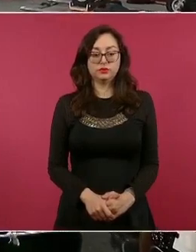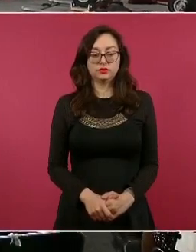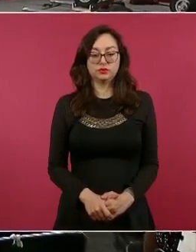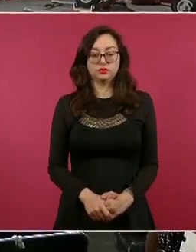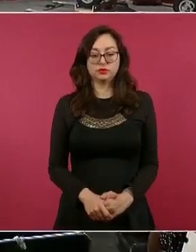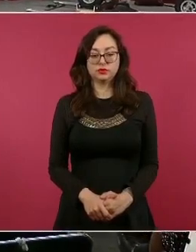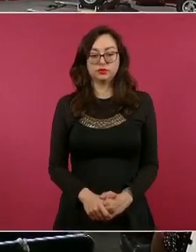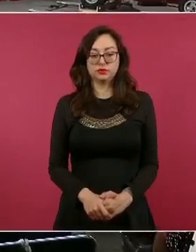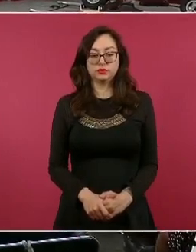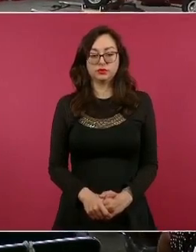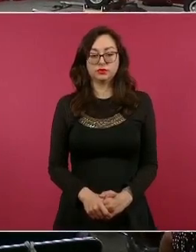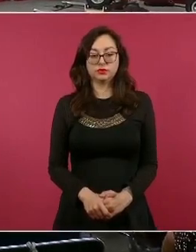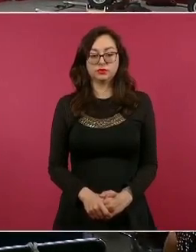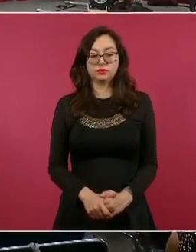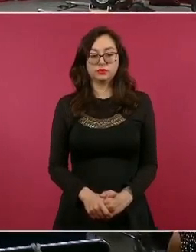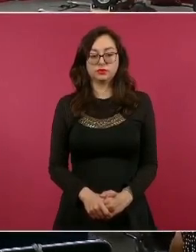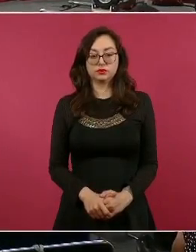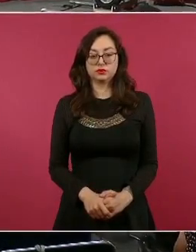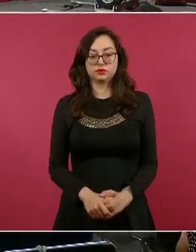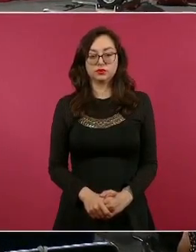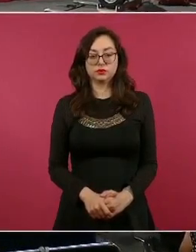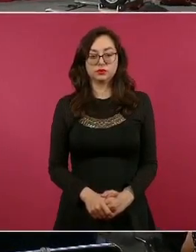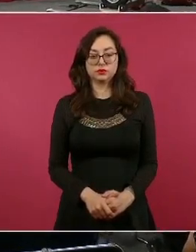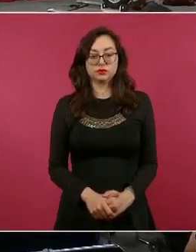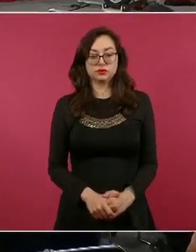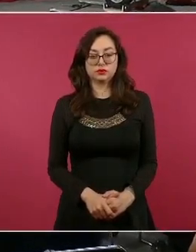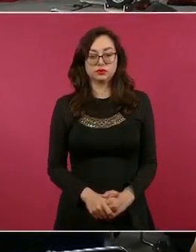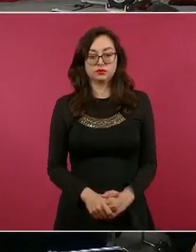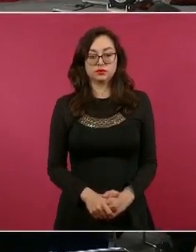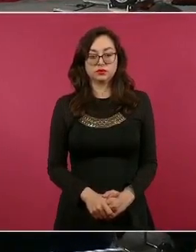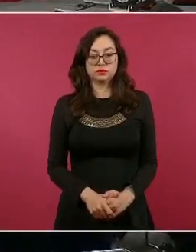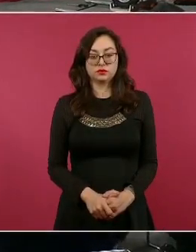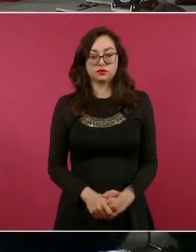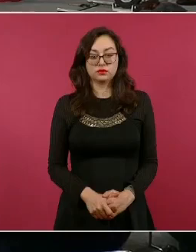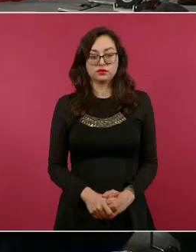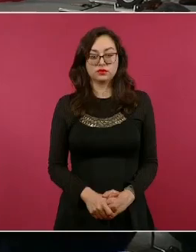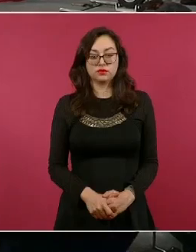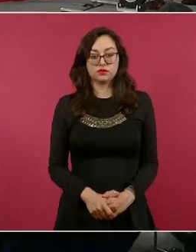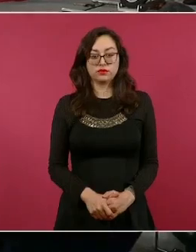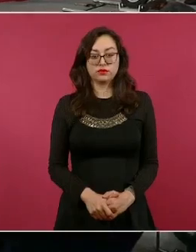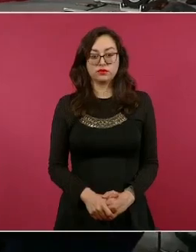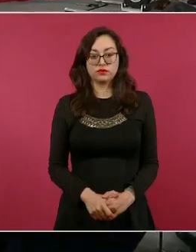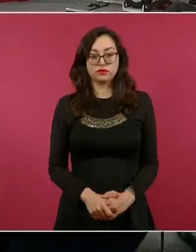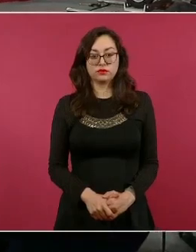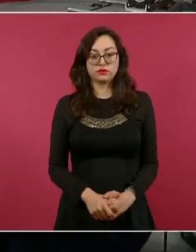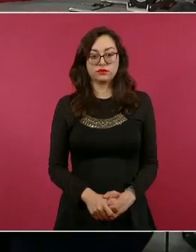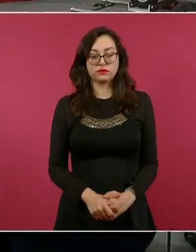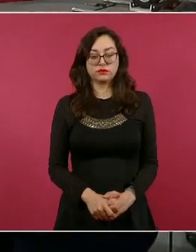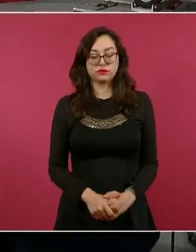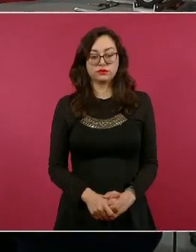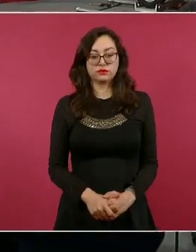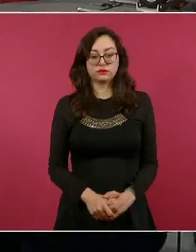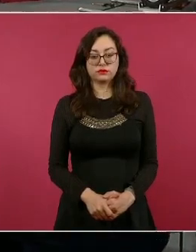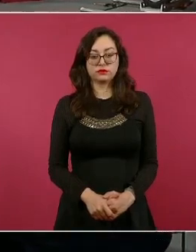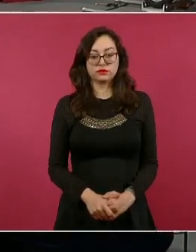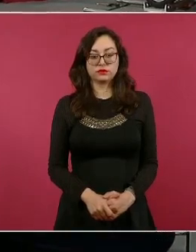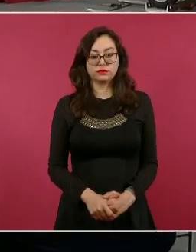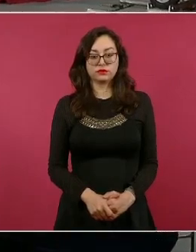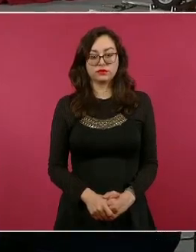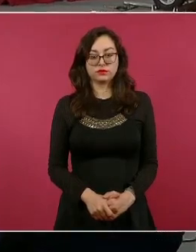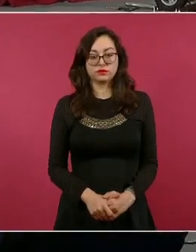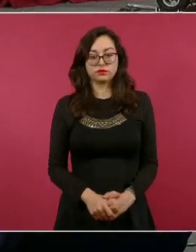Aquí está Chicomucelo. Aquí va a pasar. Y aquí está frontera. Es este.